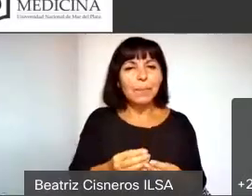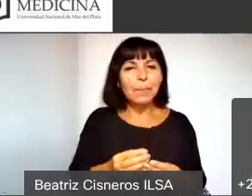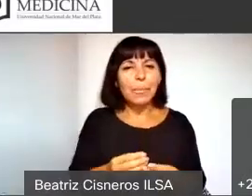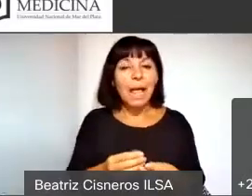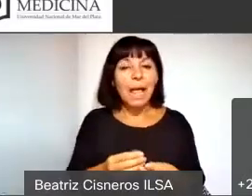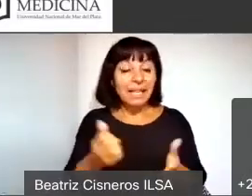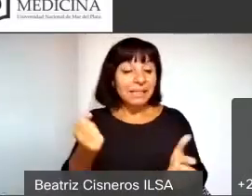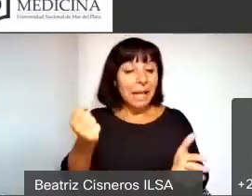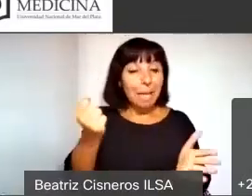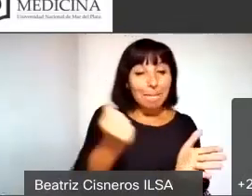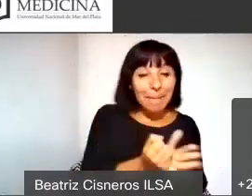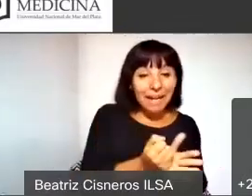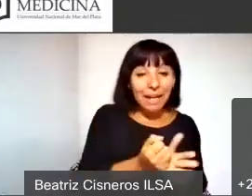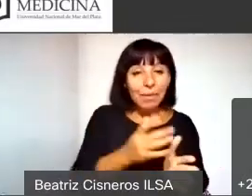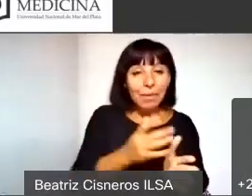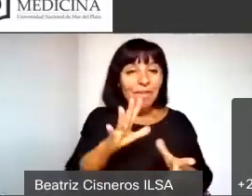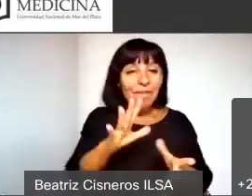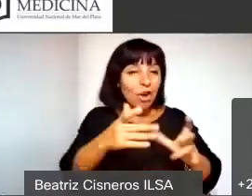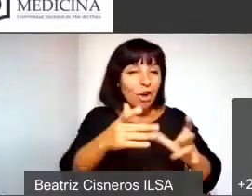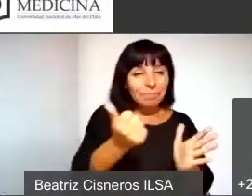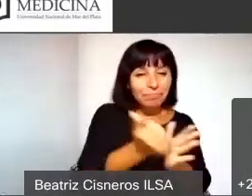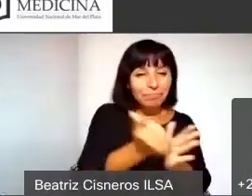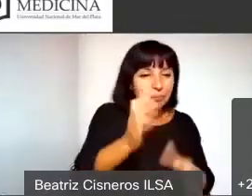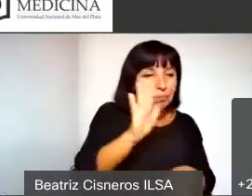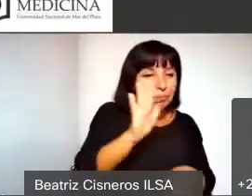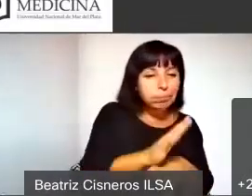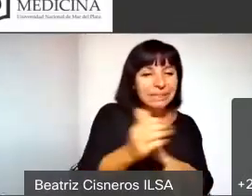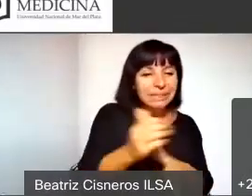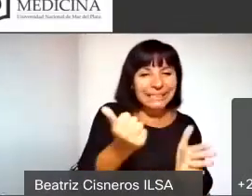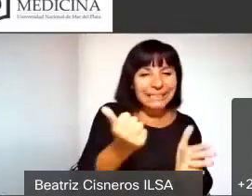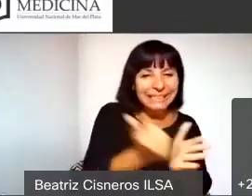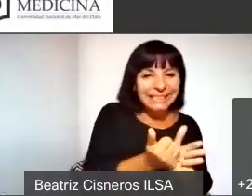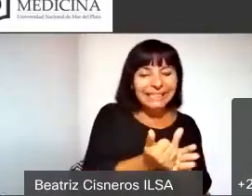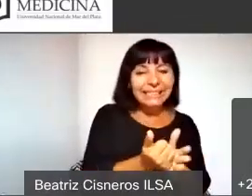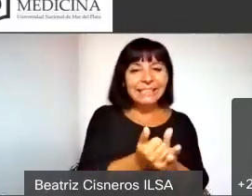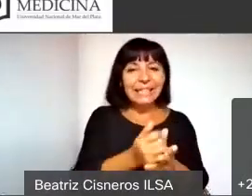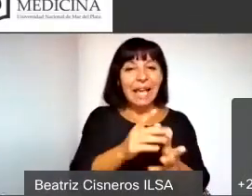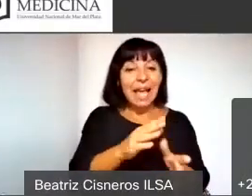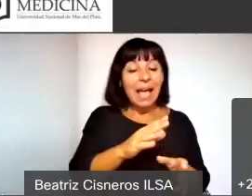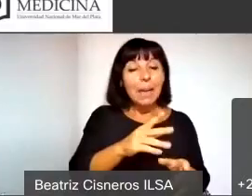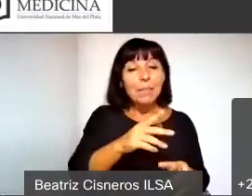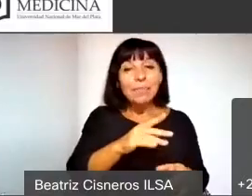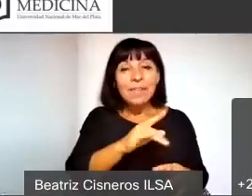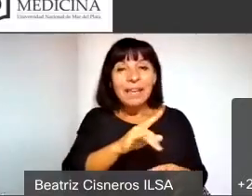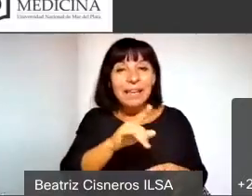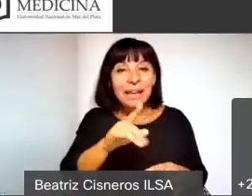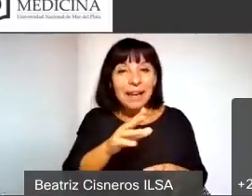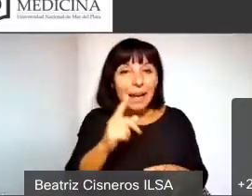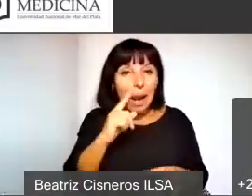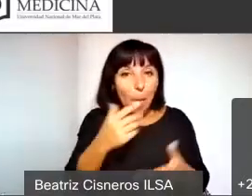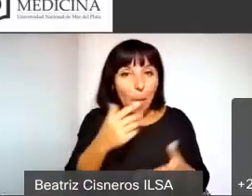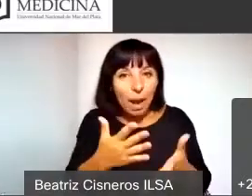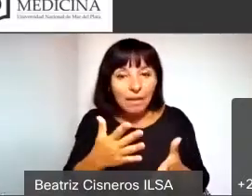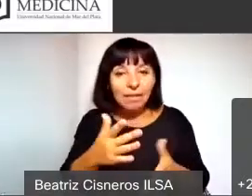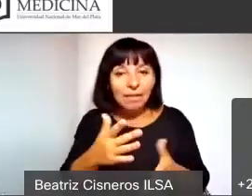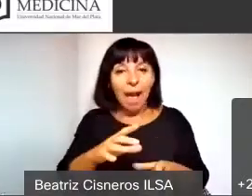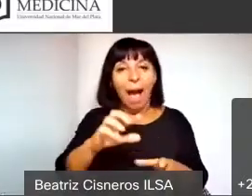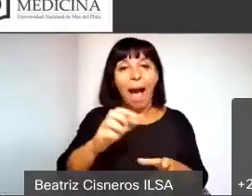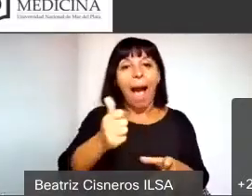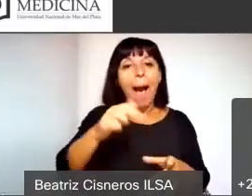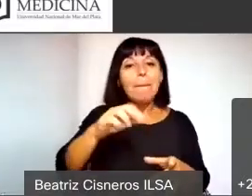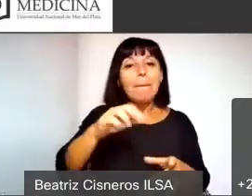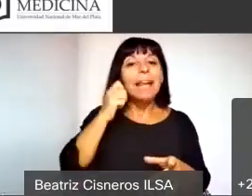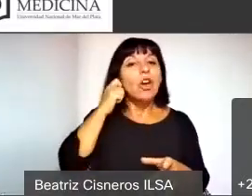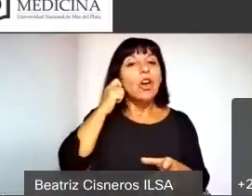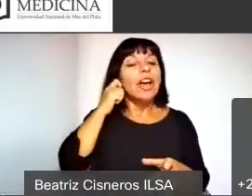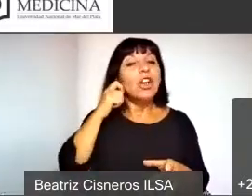marca, se las etiqueta, las células las rotula y le indica así al aparato de Golgi, que las va a recibir en su cara cis,